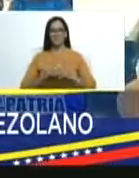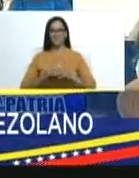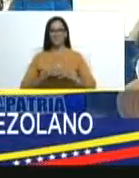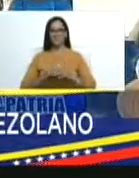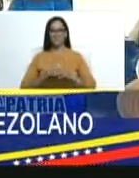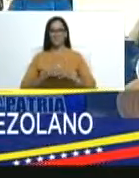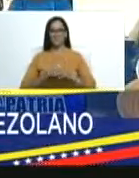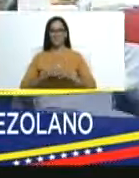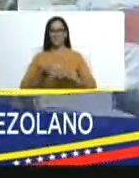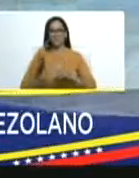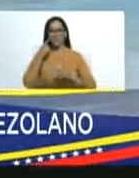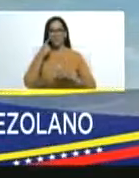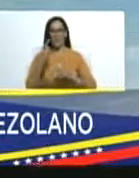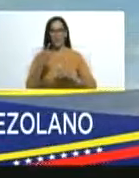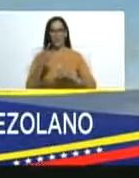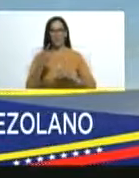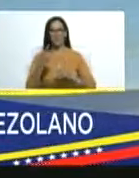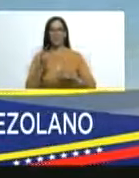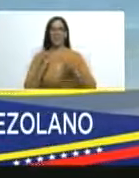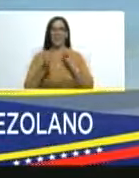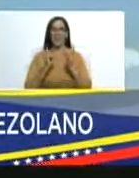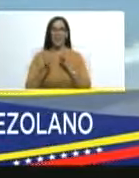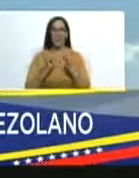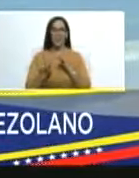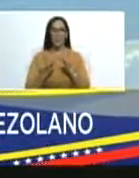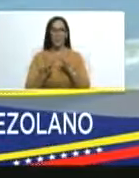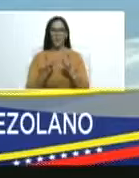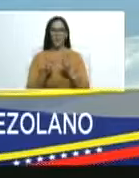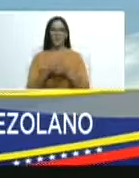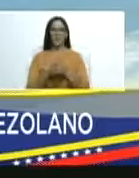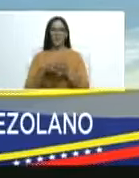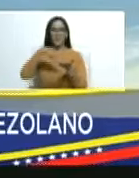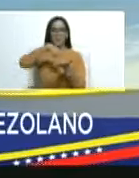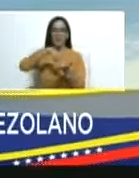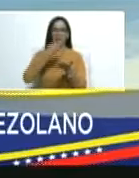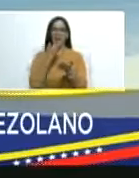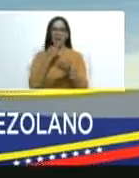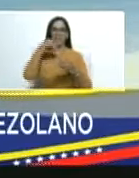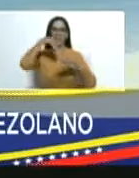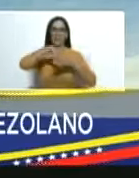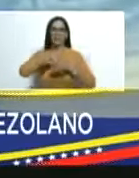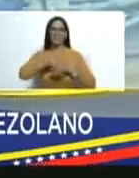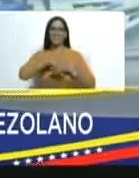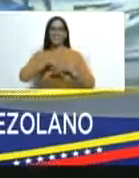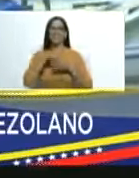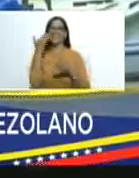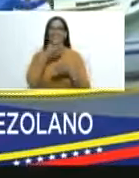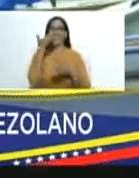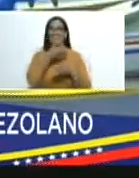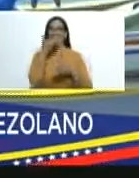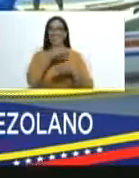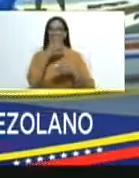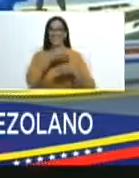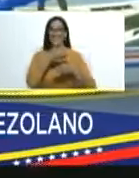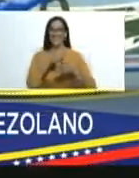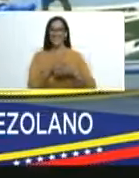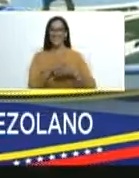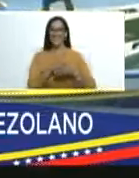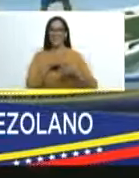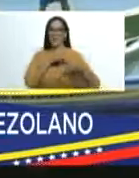Para que ustedes vean, ¿ves? En alguna de las partes que me paré y me bajé, alguien me metió una carta aquí en mi